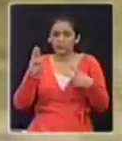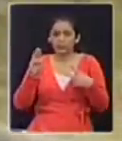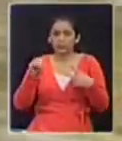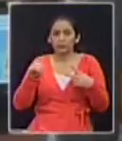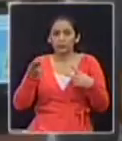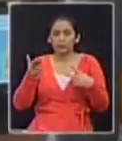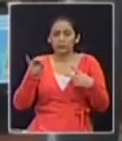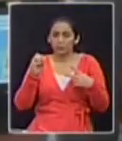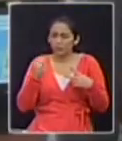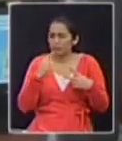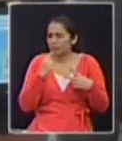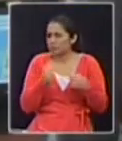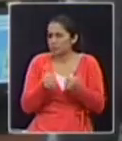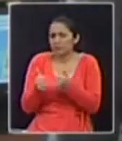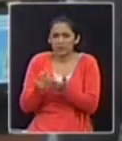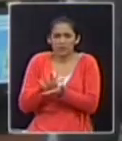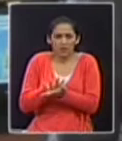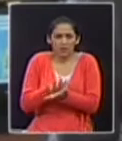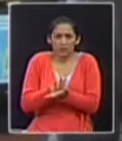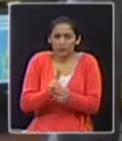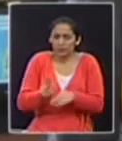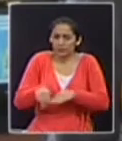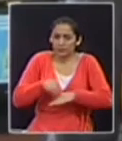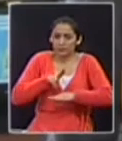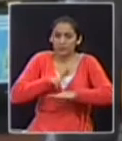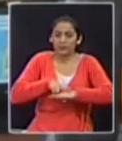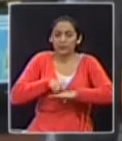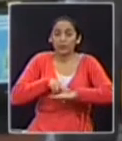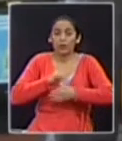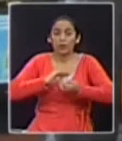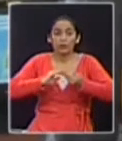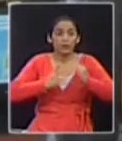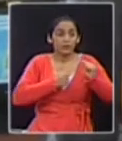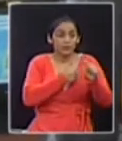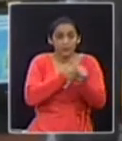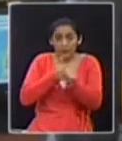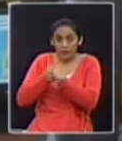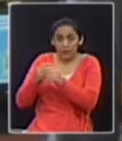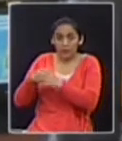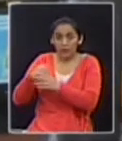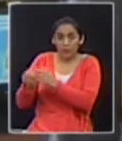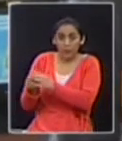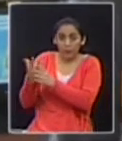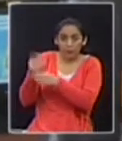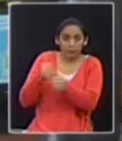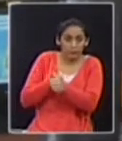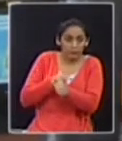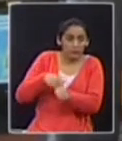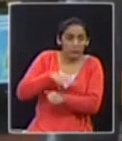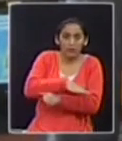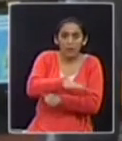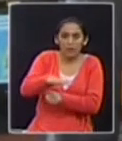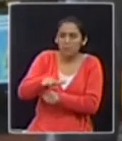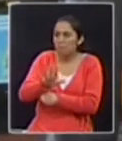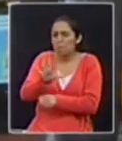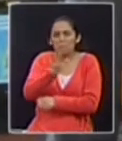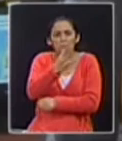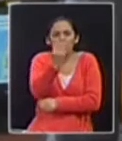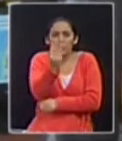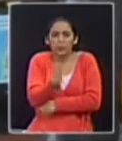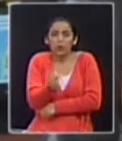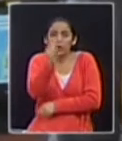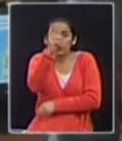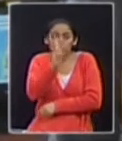no hay muchas comunidades cerca del volcán y se ubica principalmente al sur entonces como los vientos